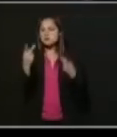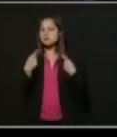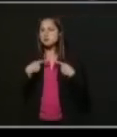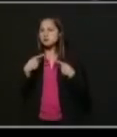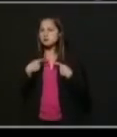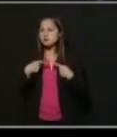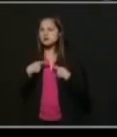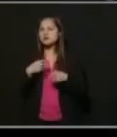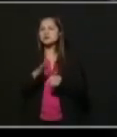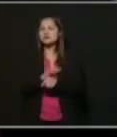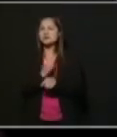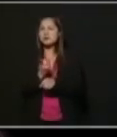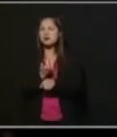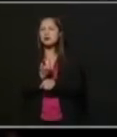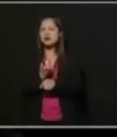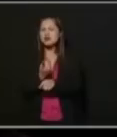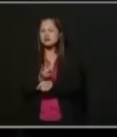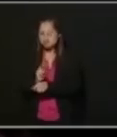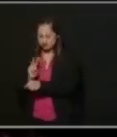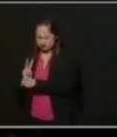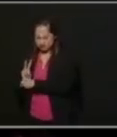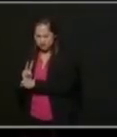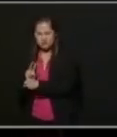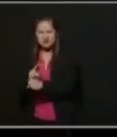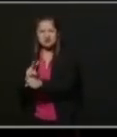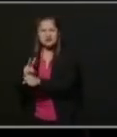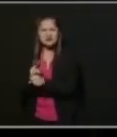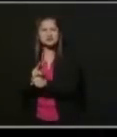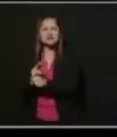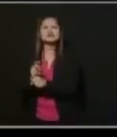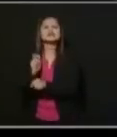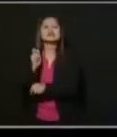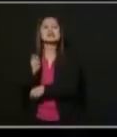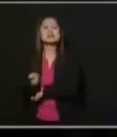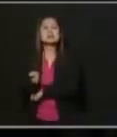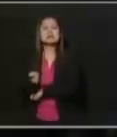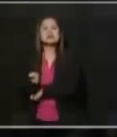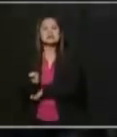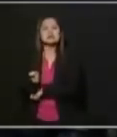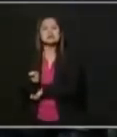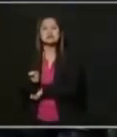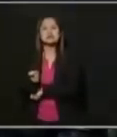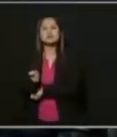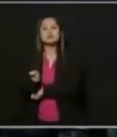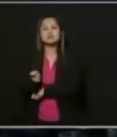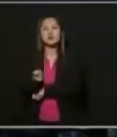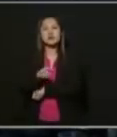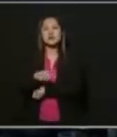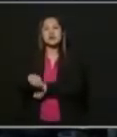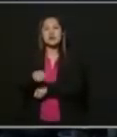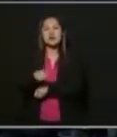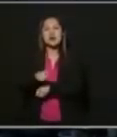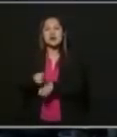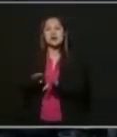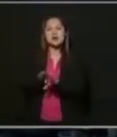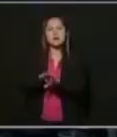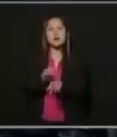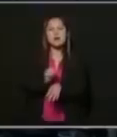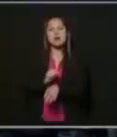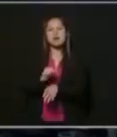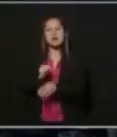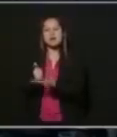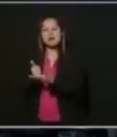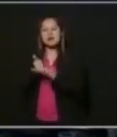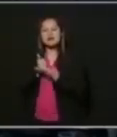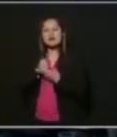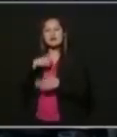esa vigilancia da pie a el soborno, a la corrupción,